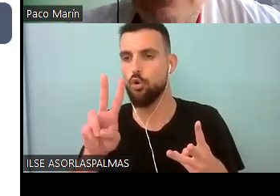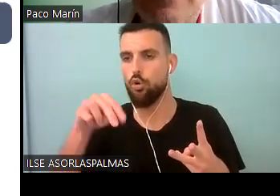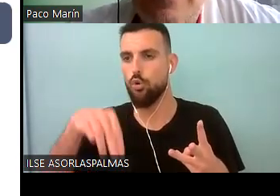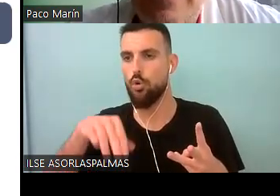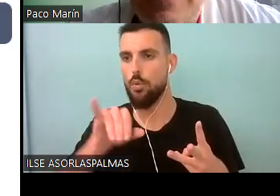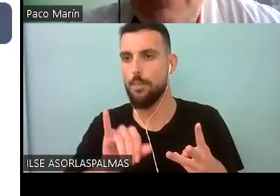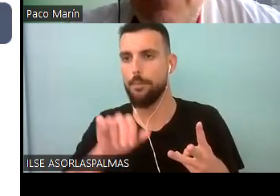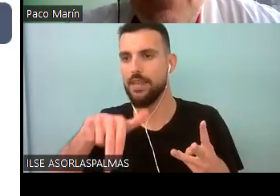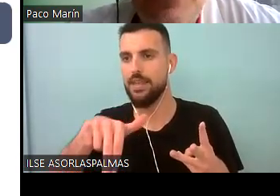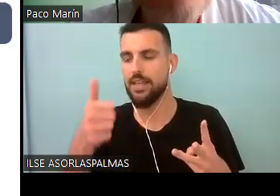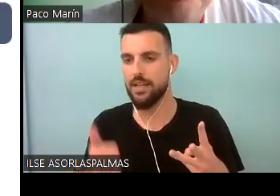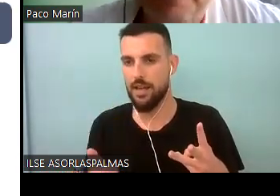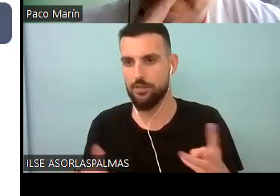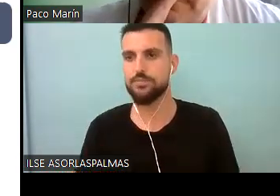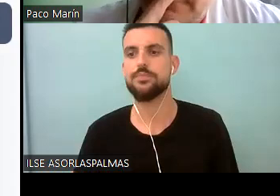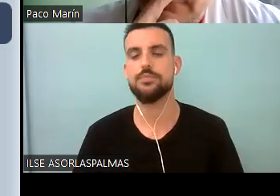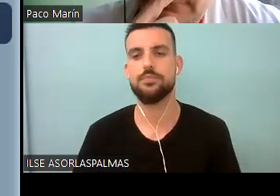como antiinflamatorio.